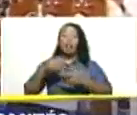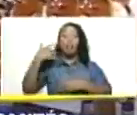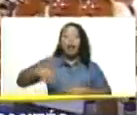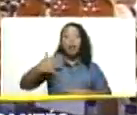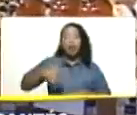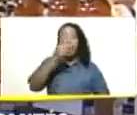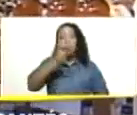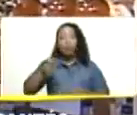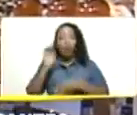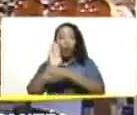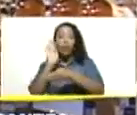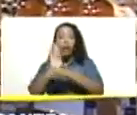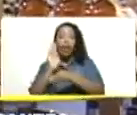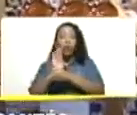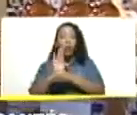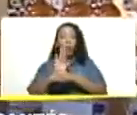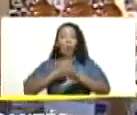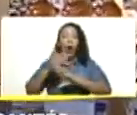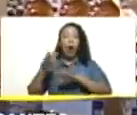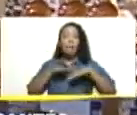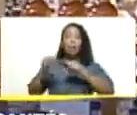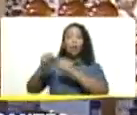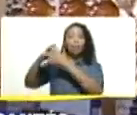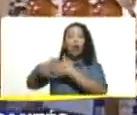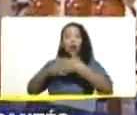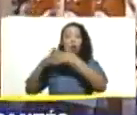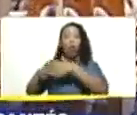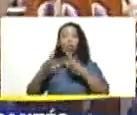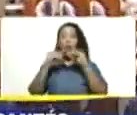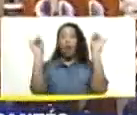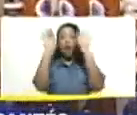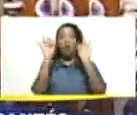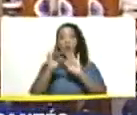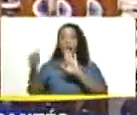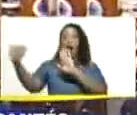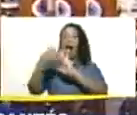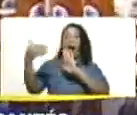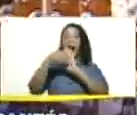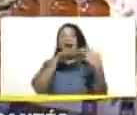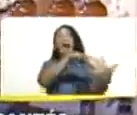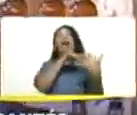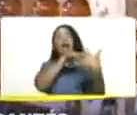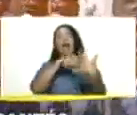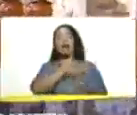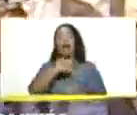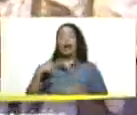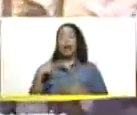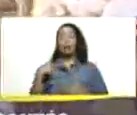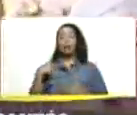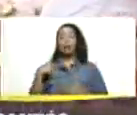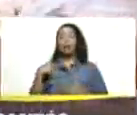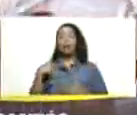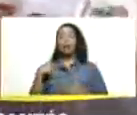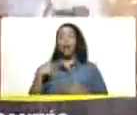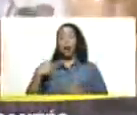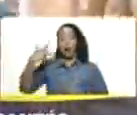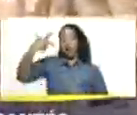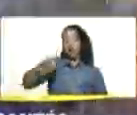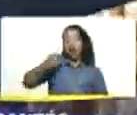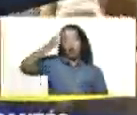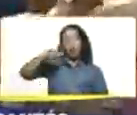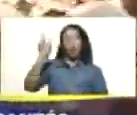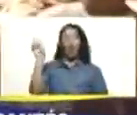en aquel entonces el imperio norteamericano, con todos sus métodos de guerra no convencional, pretendía negarle al